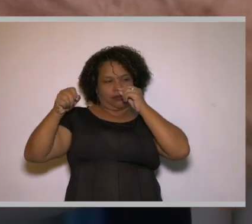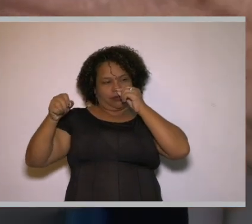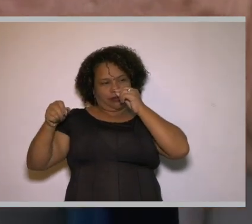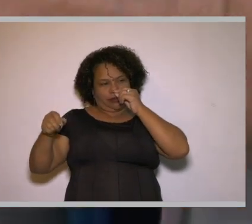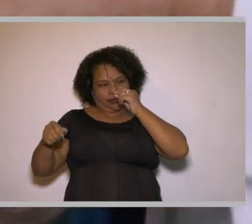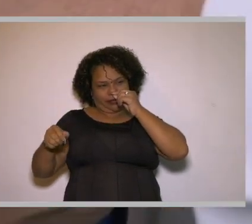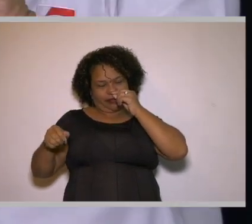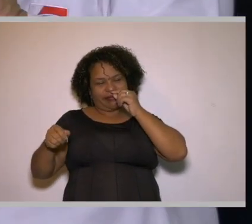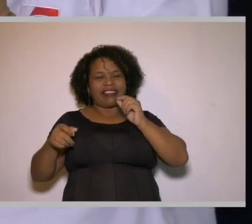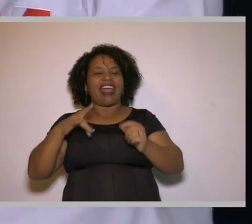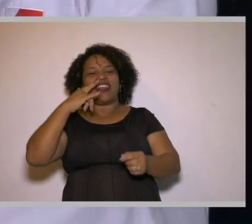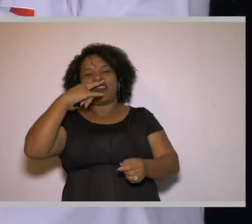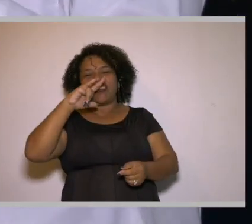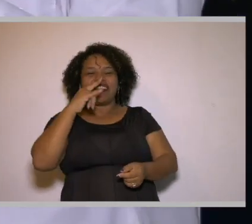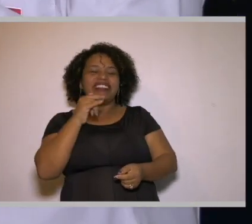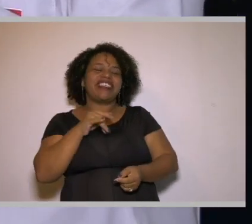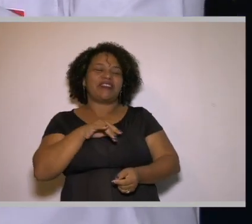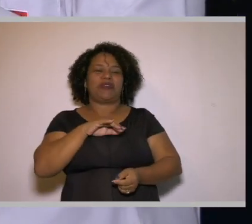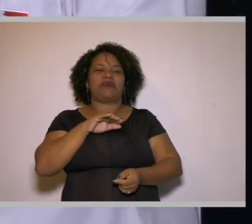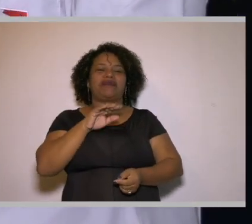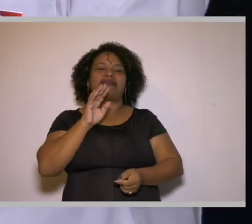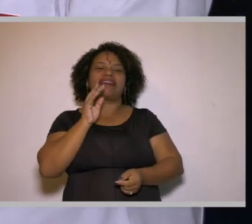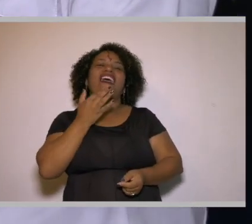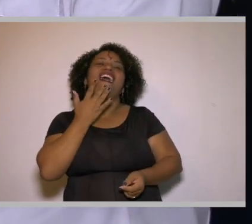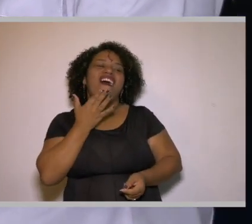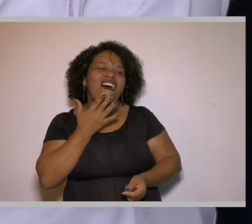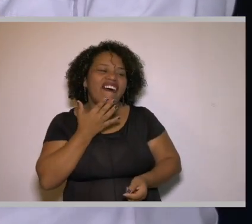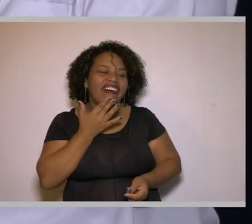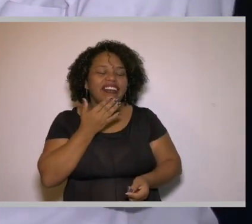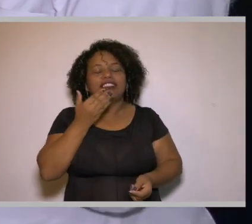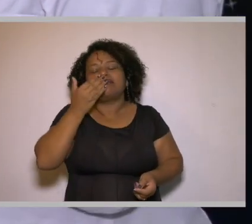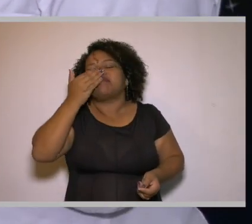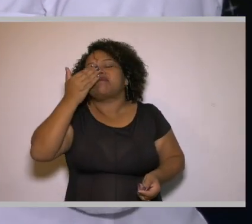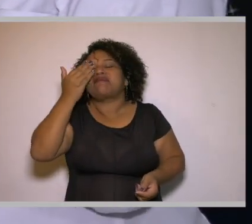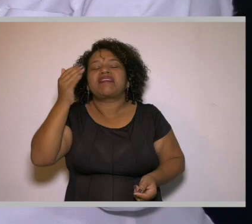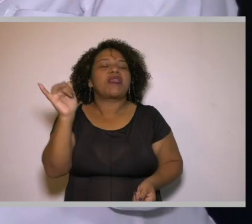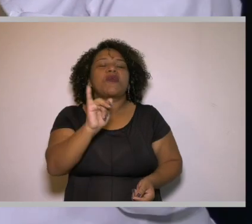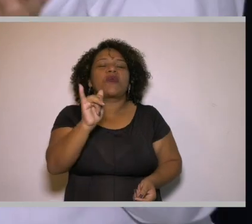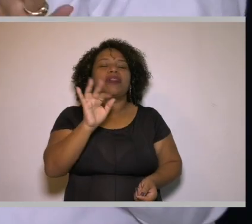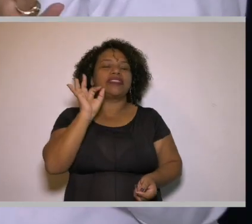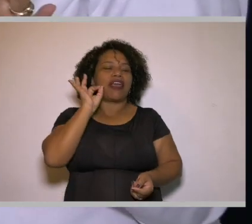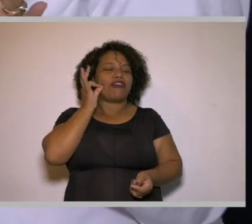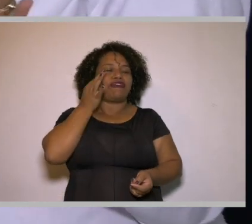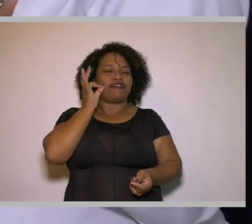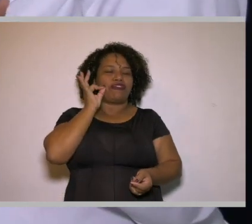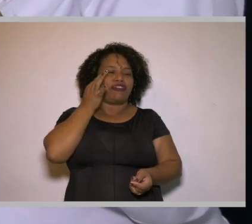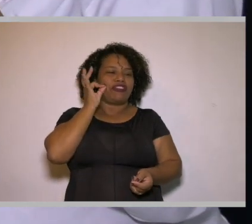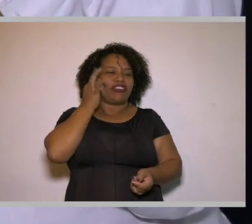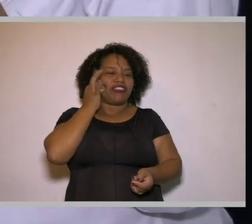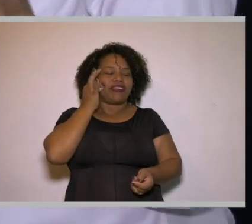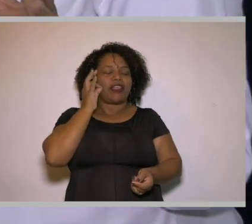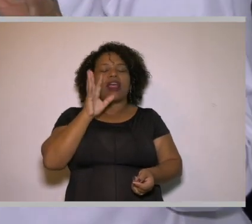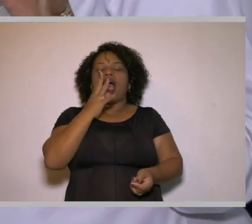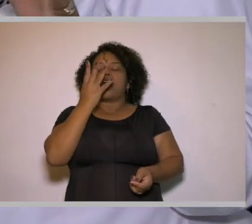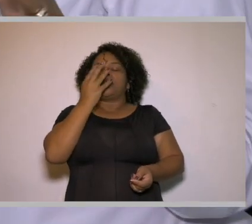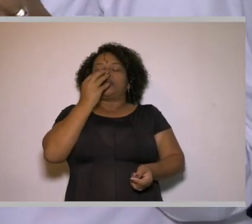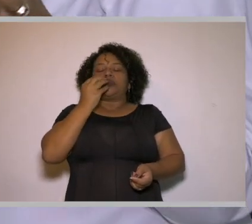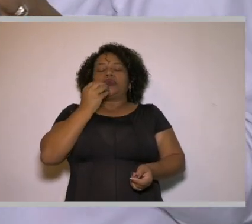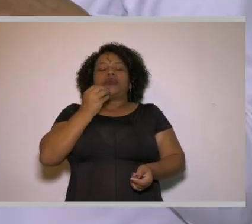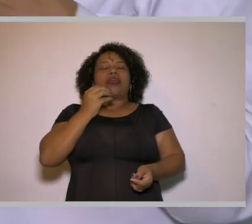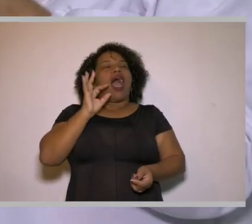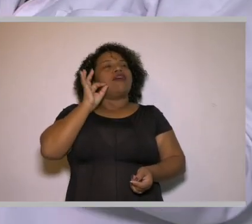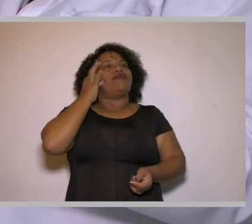tener colores y olores a frutas para darle la anestesia inhalatoria. Inclusive a